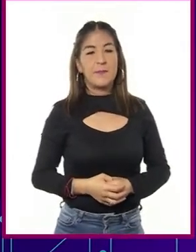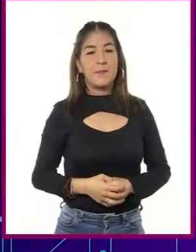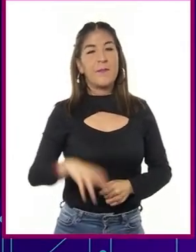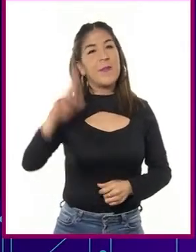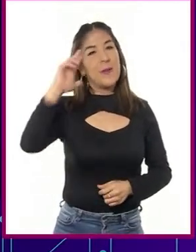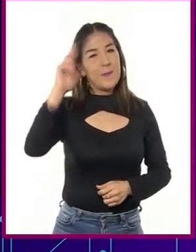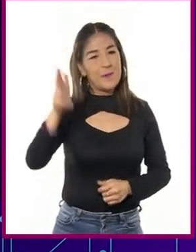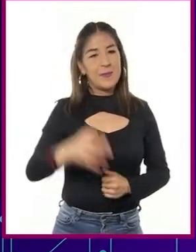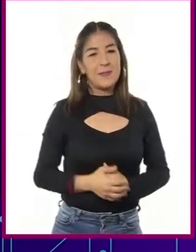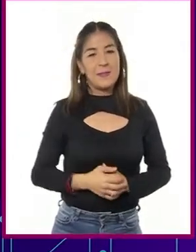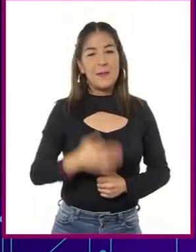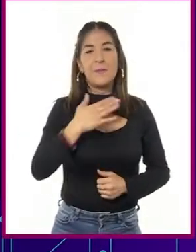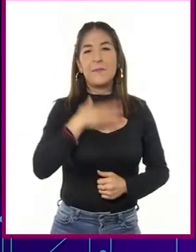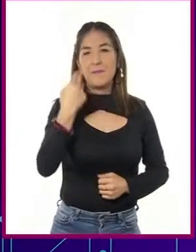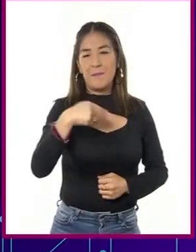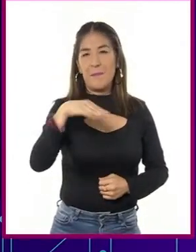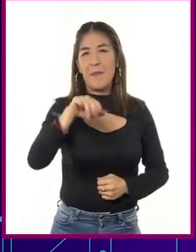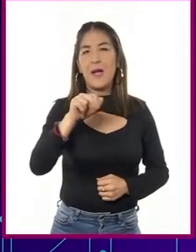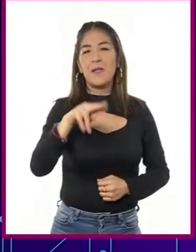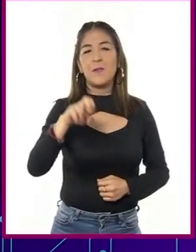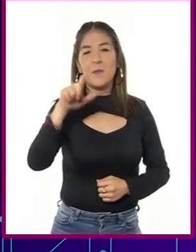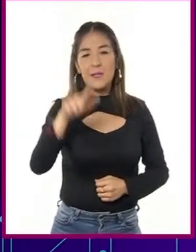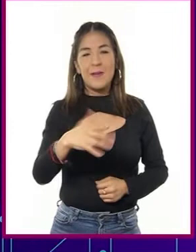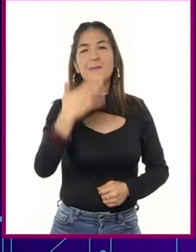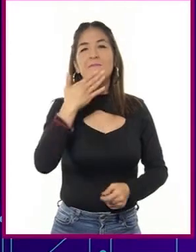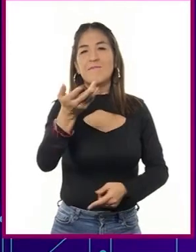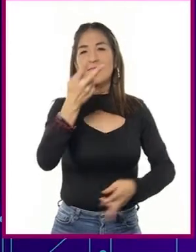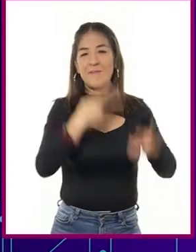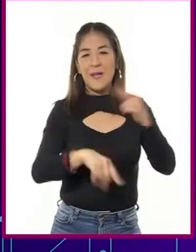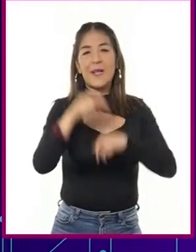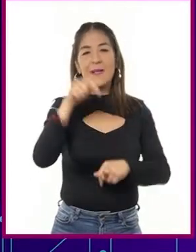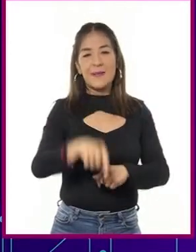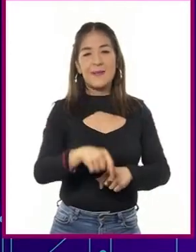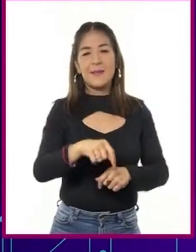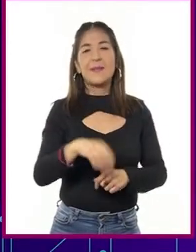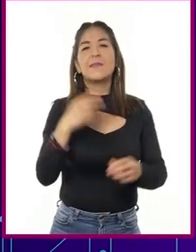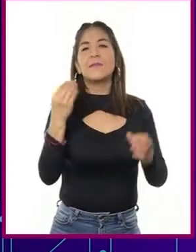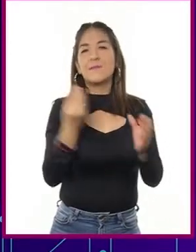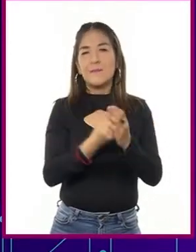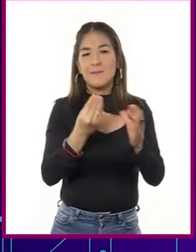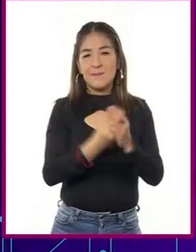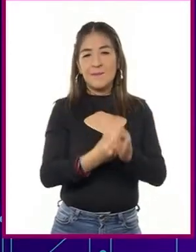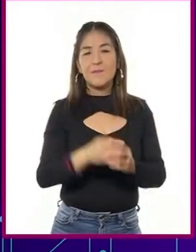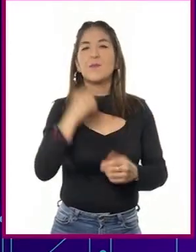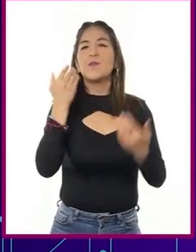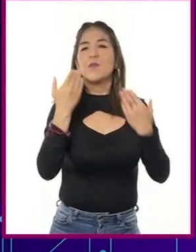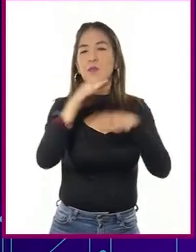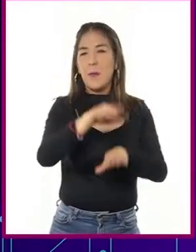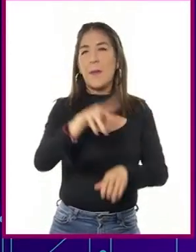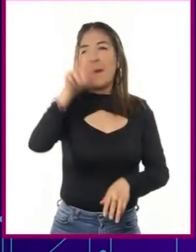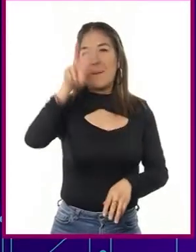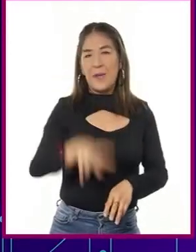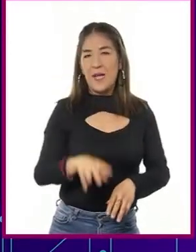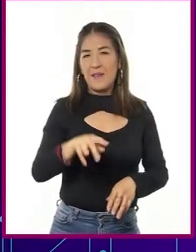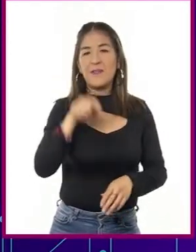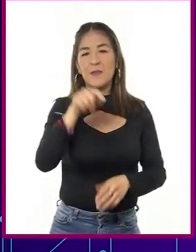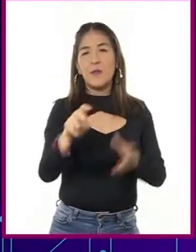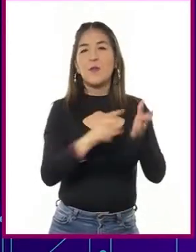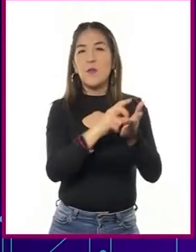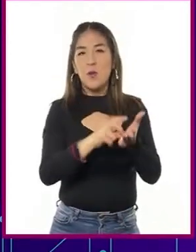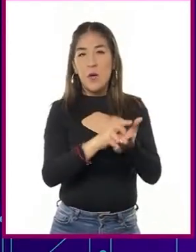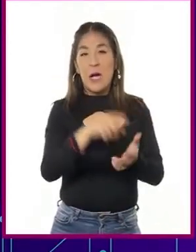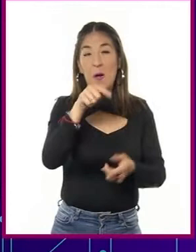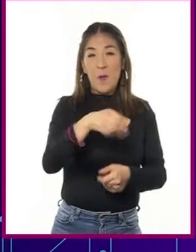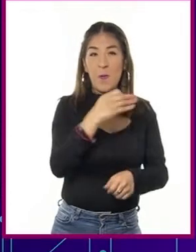Hola. Soy Manuel. Te doy la bienvenida a otro capítulo de La Verdad sobre las Drogas. A lo largo de estos